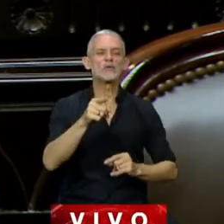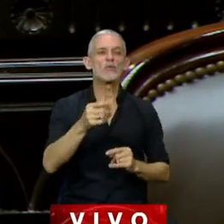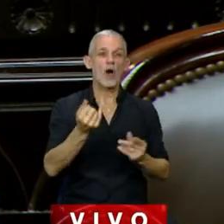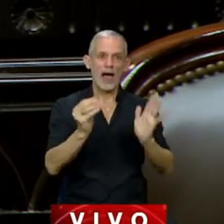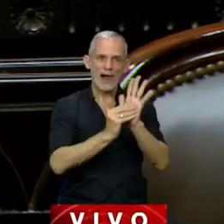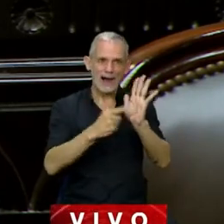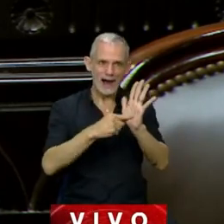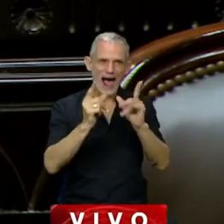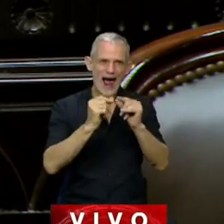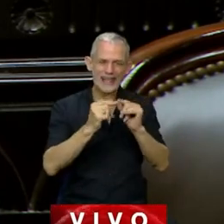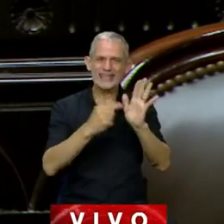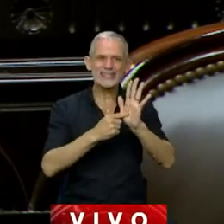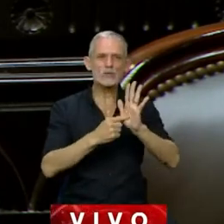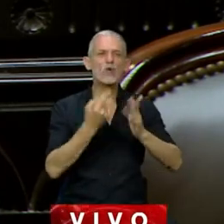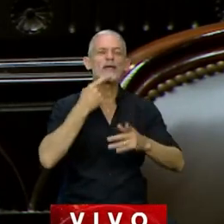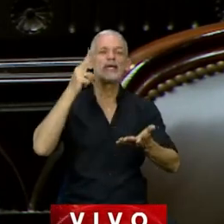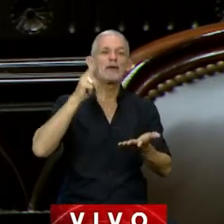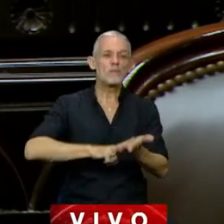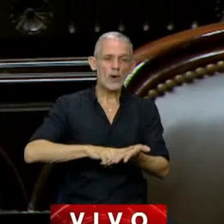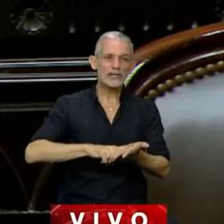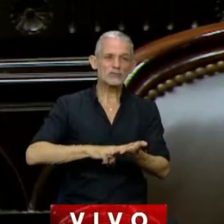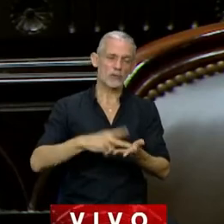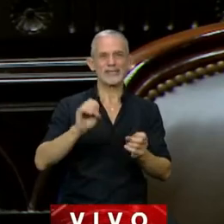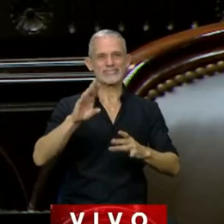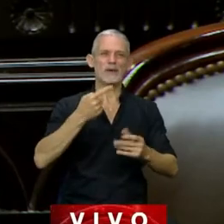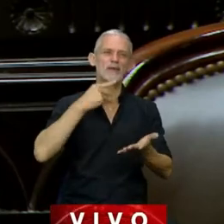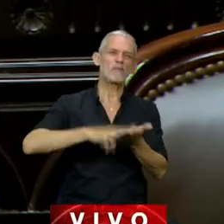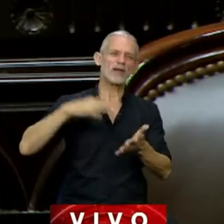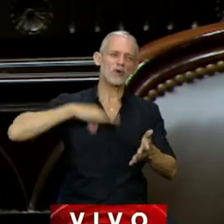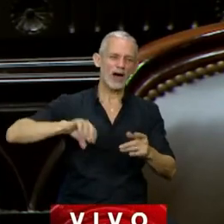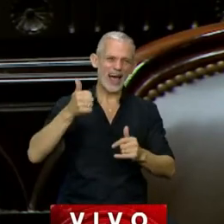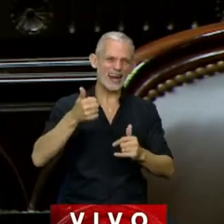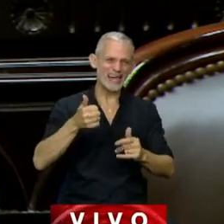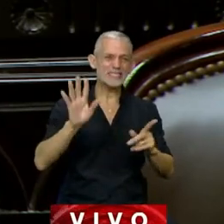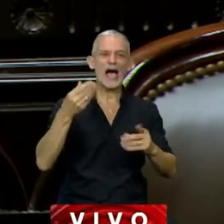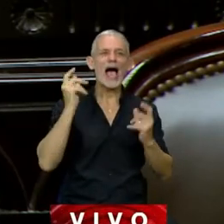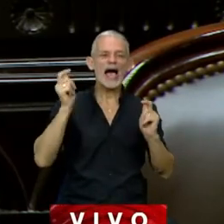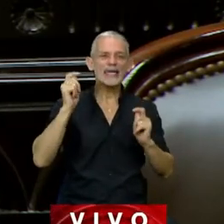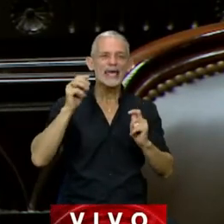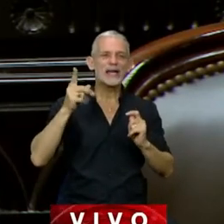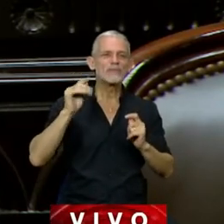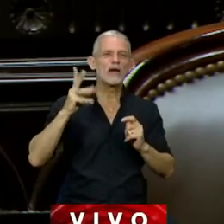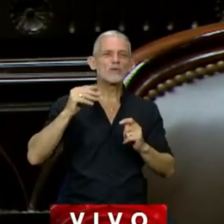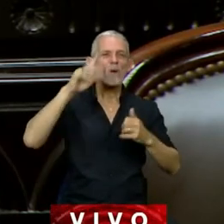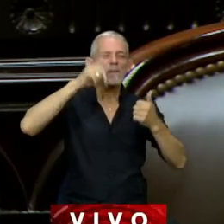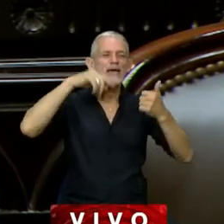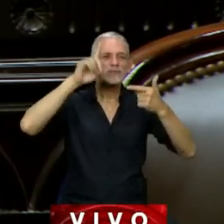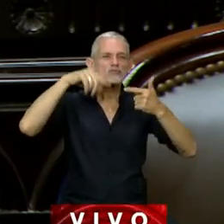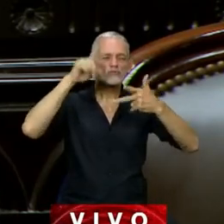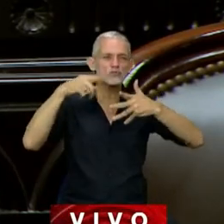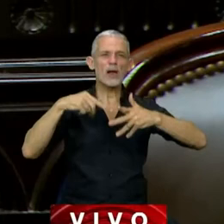donde ponemos el impuesto, el mal llamado impuesto a las ganancias, a los